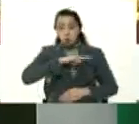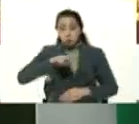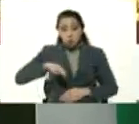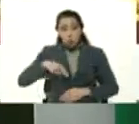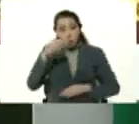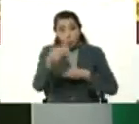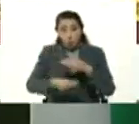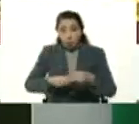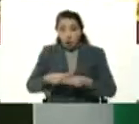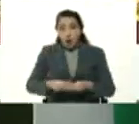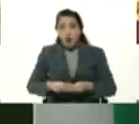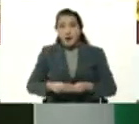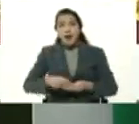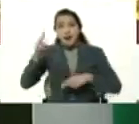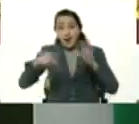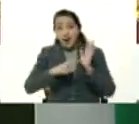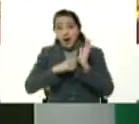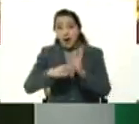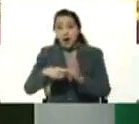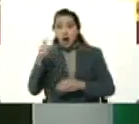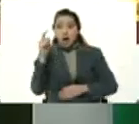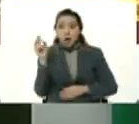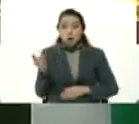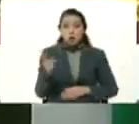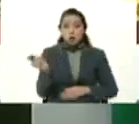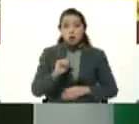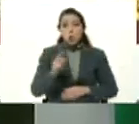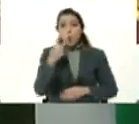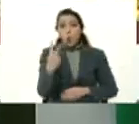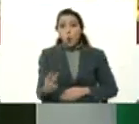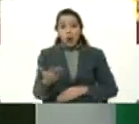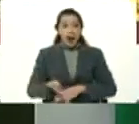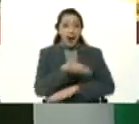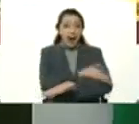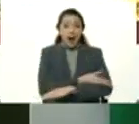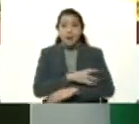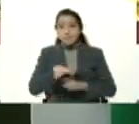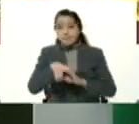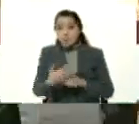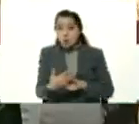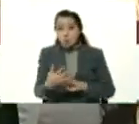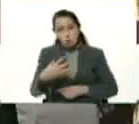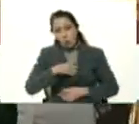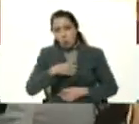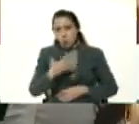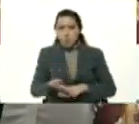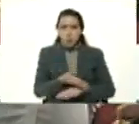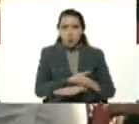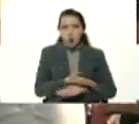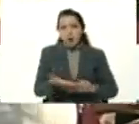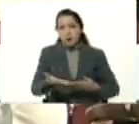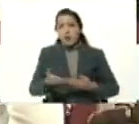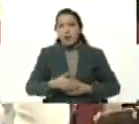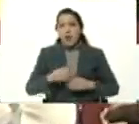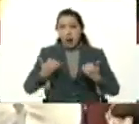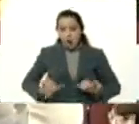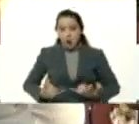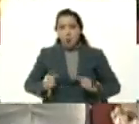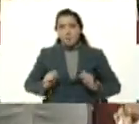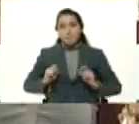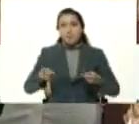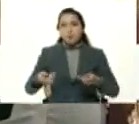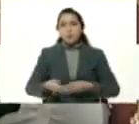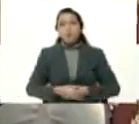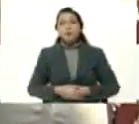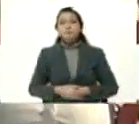Teníamos previsto hacer esa feria hace dos meses atrás y de verdad la situación, o sea, no ameritaba, porque estábamos en una condición